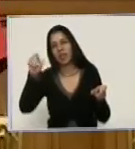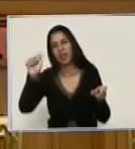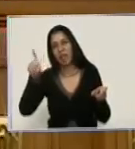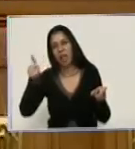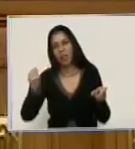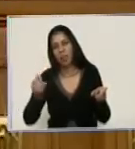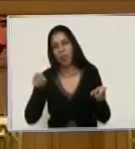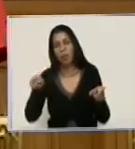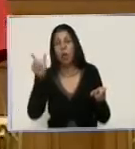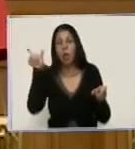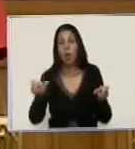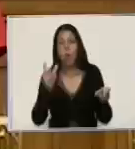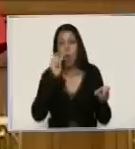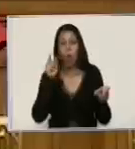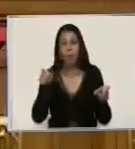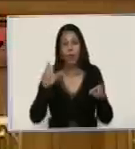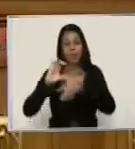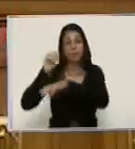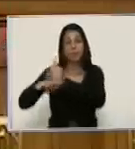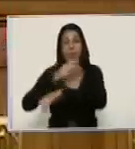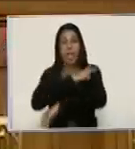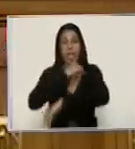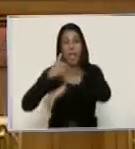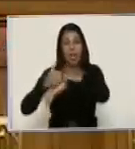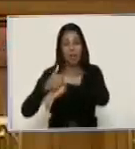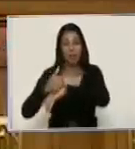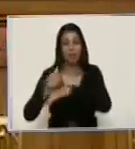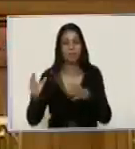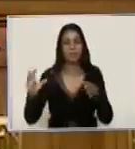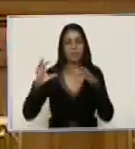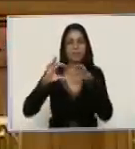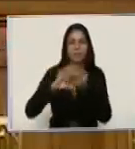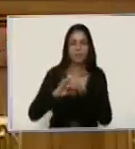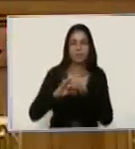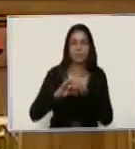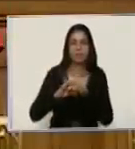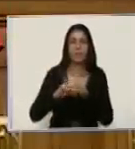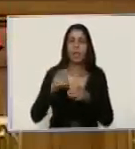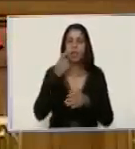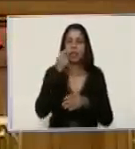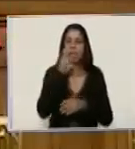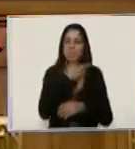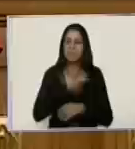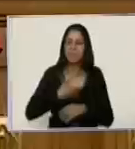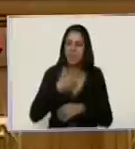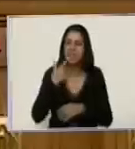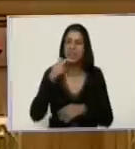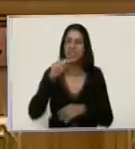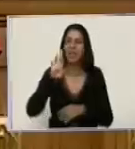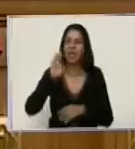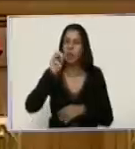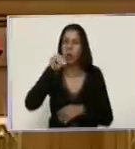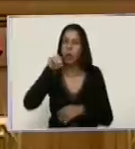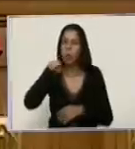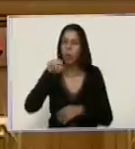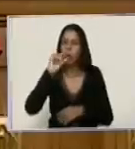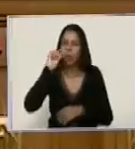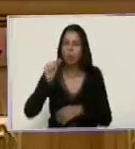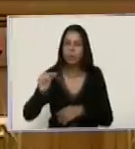Carlos Delgado Chalbón, un gran amigo de Rómulo Gallegos, que lo mencionó un compatriota constituyente. Rómulo